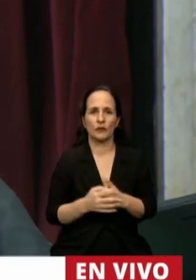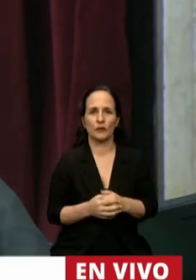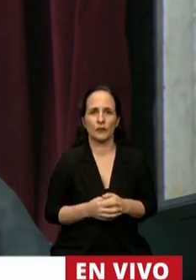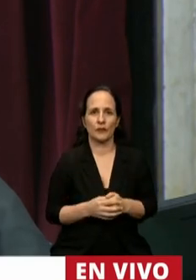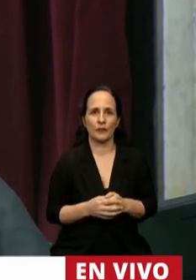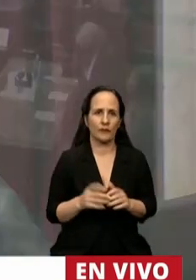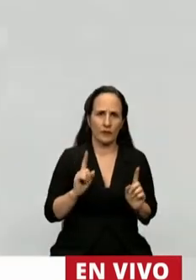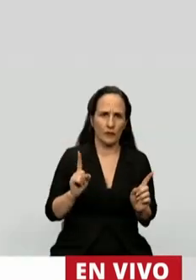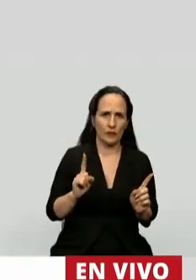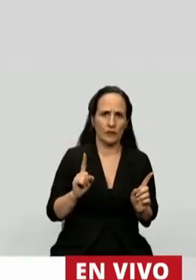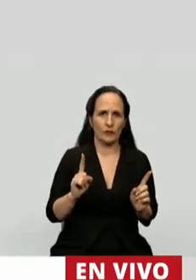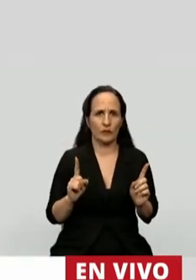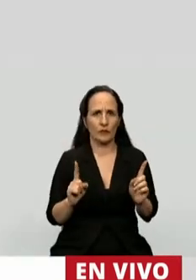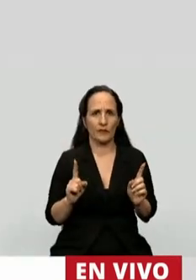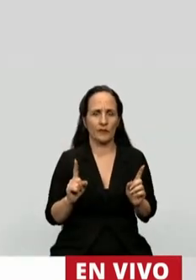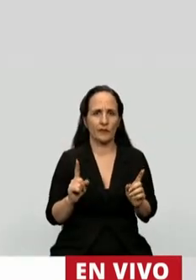¿No?